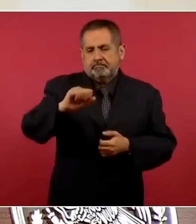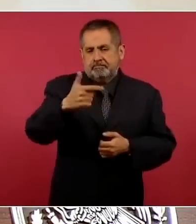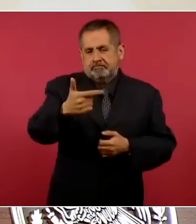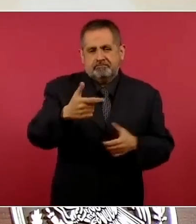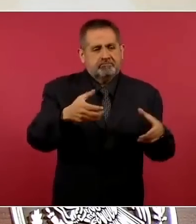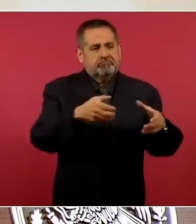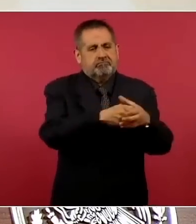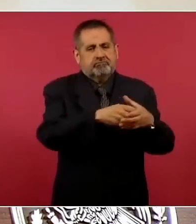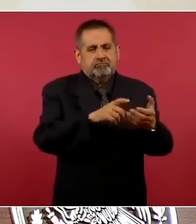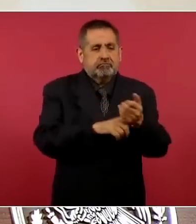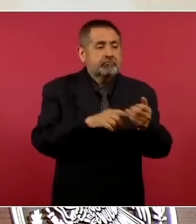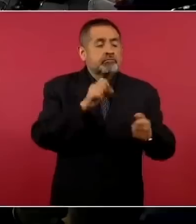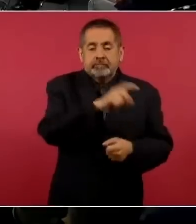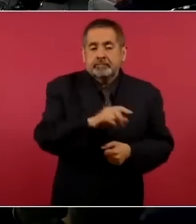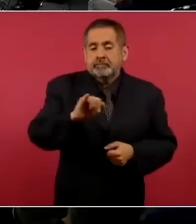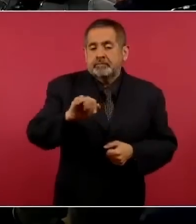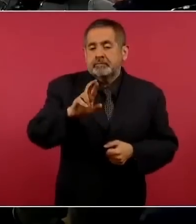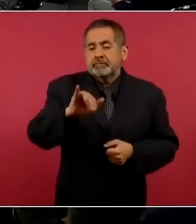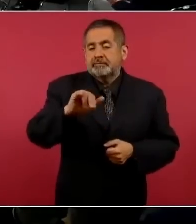como a Iriar.